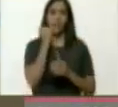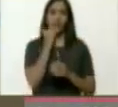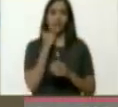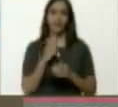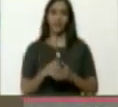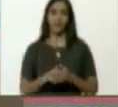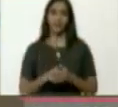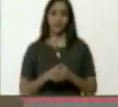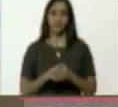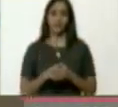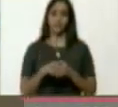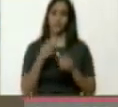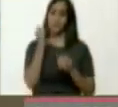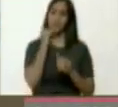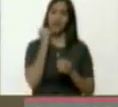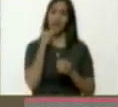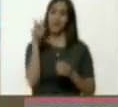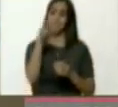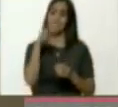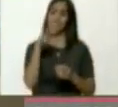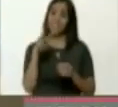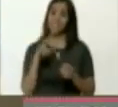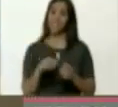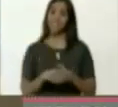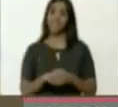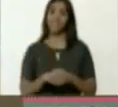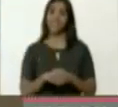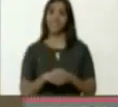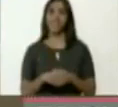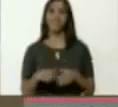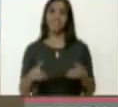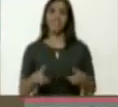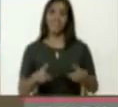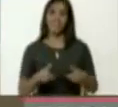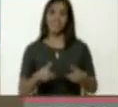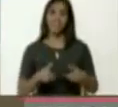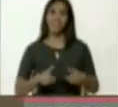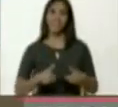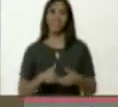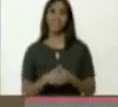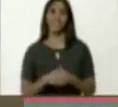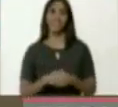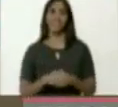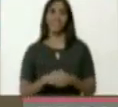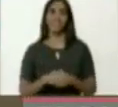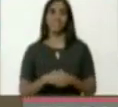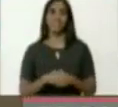tiene sorprendido, Mango, está leyendo sí, desde vale. Ese punto. Pero estoy pariendo, ¿viste? Estoy pariendo con la lectura.